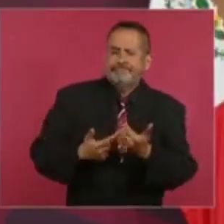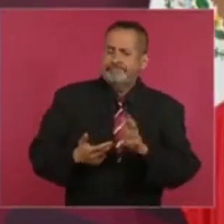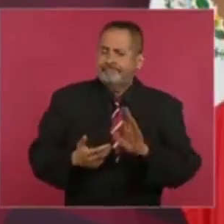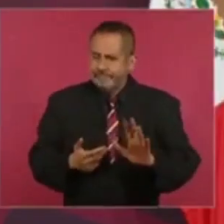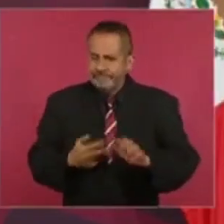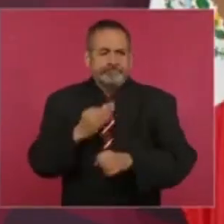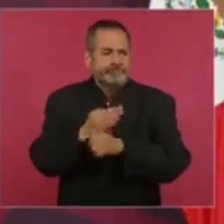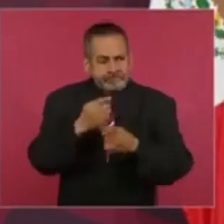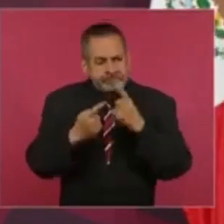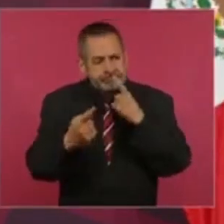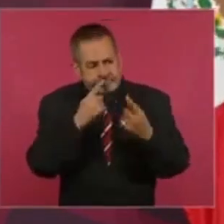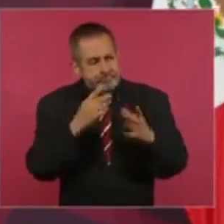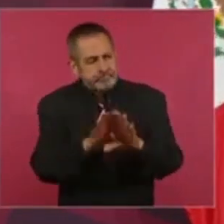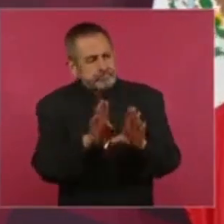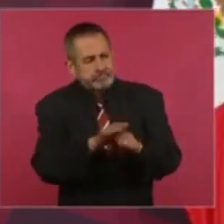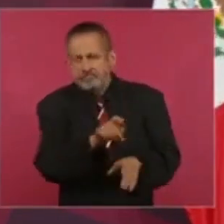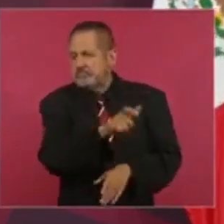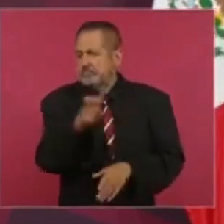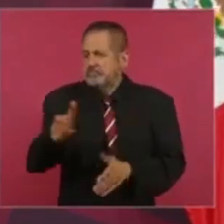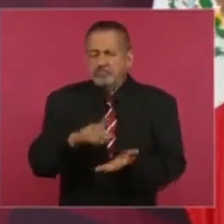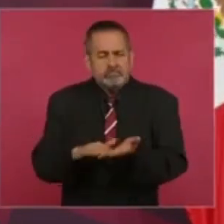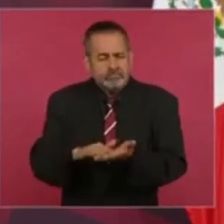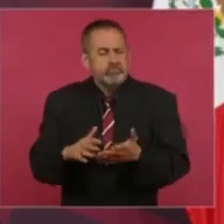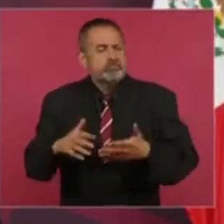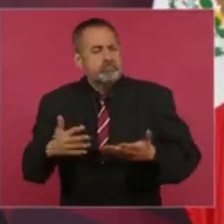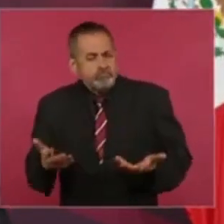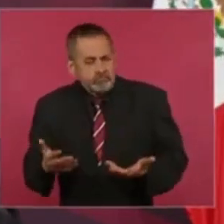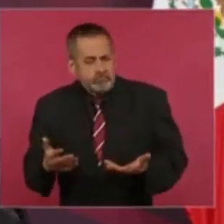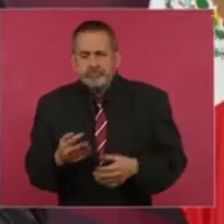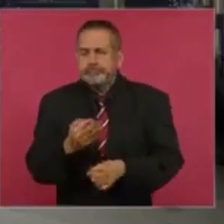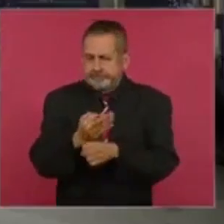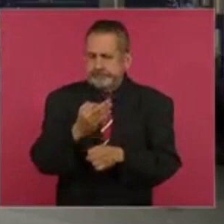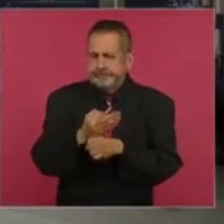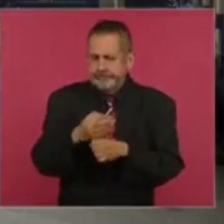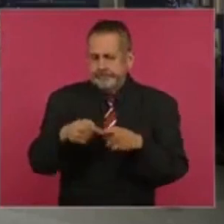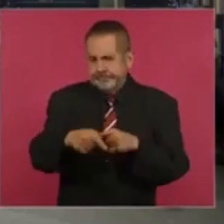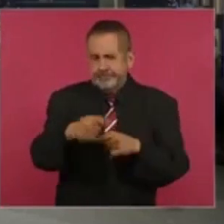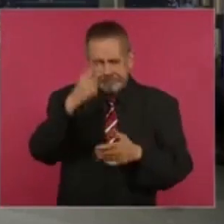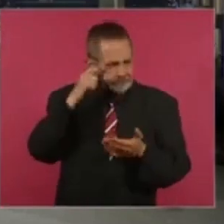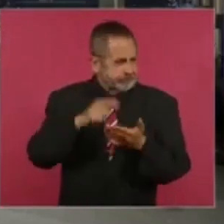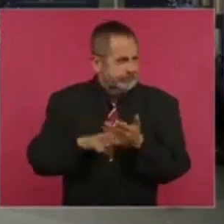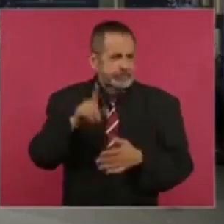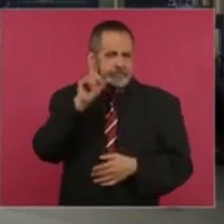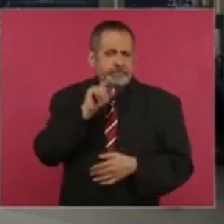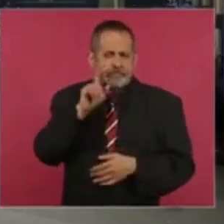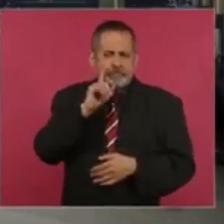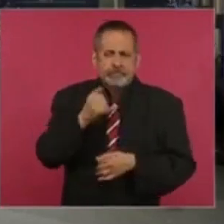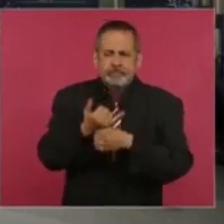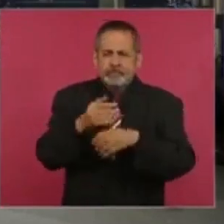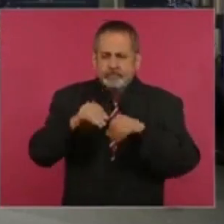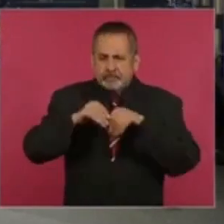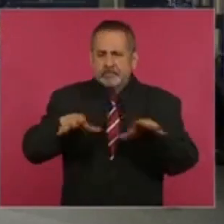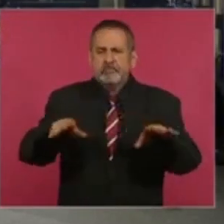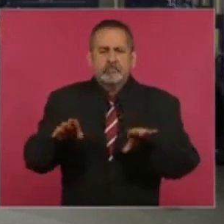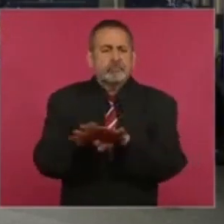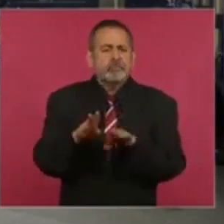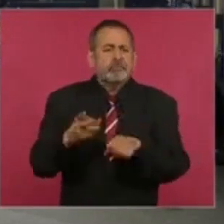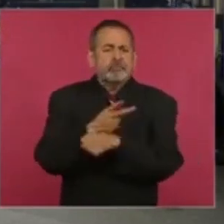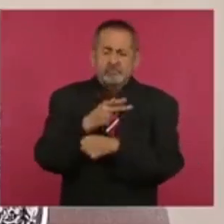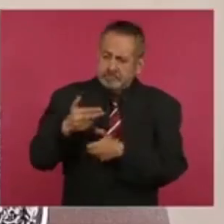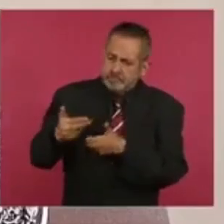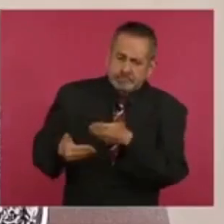estamos. Yo creo que mañana podríamos informar sobre el